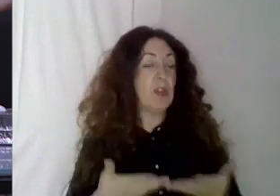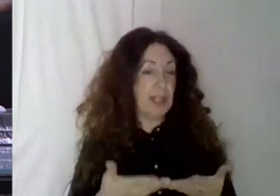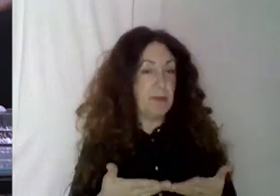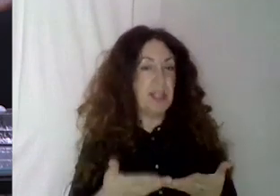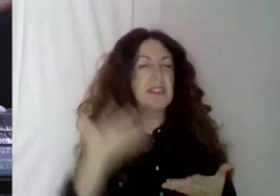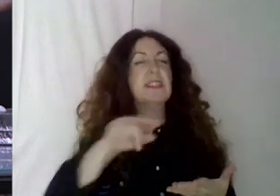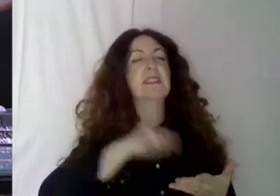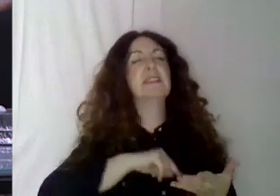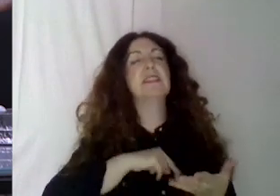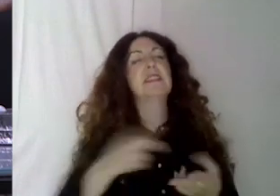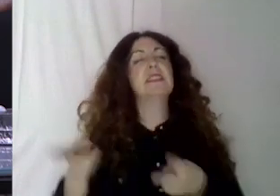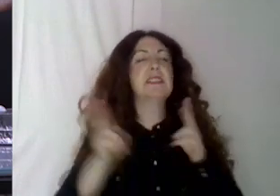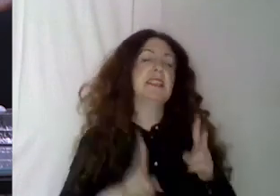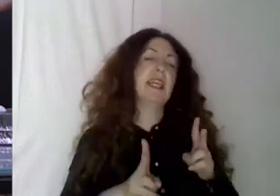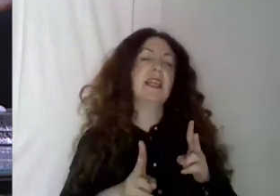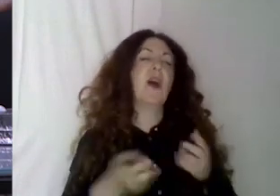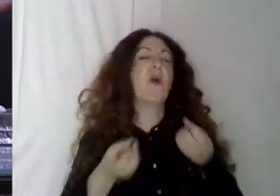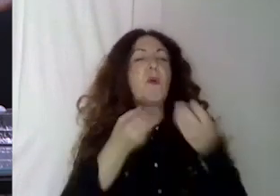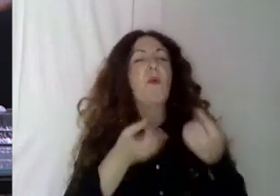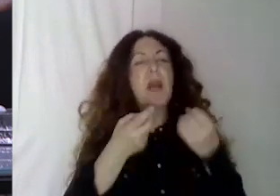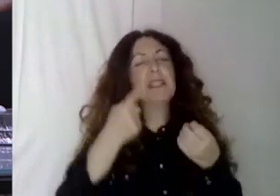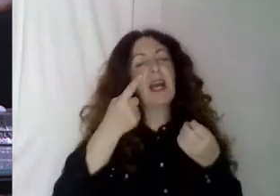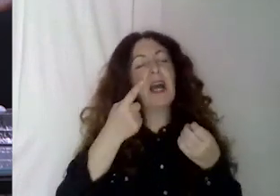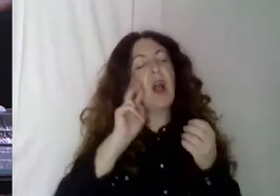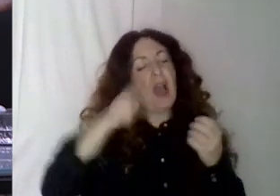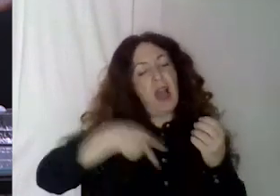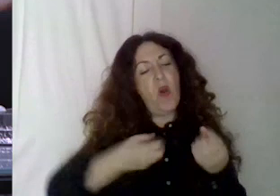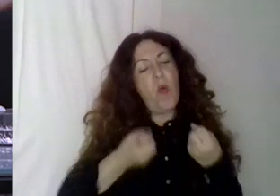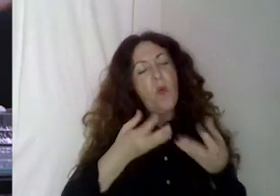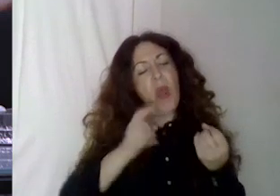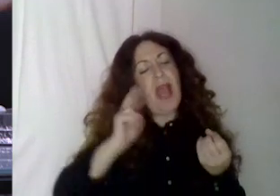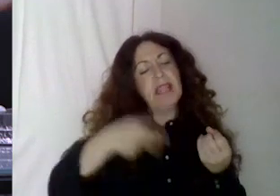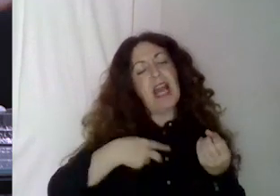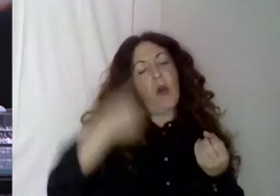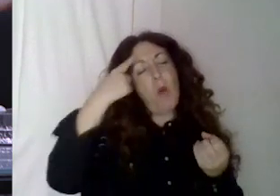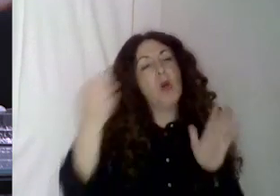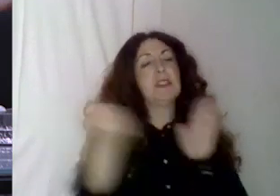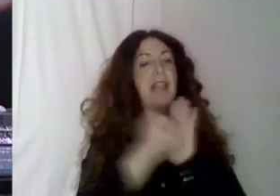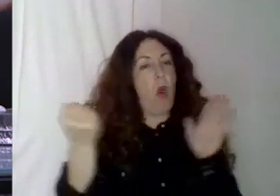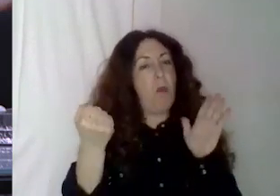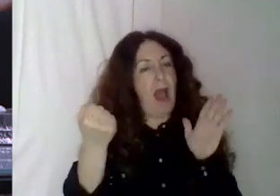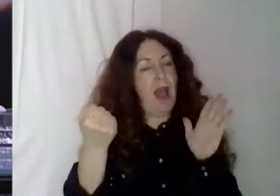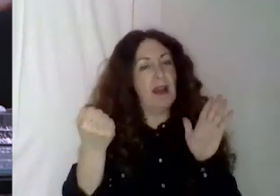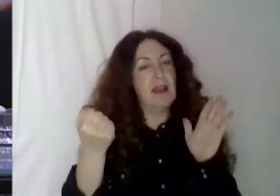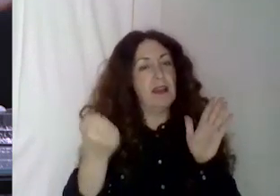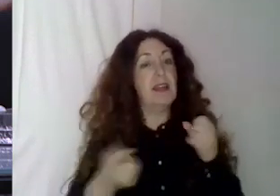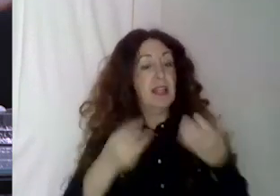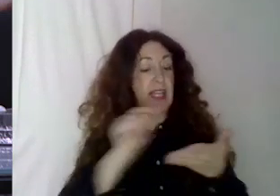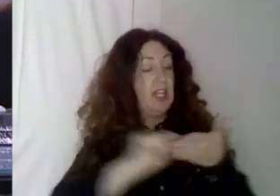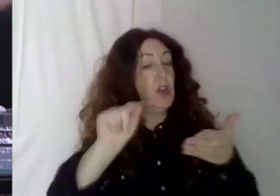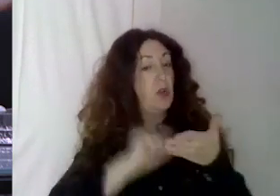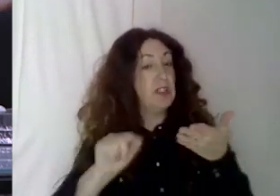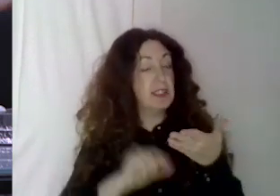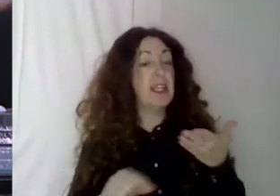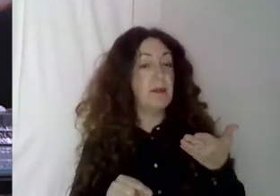desaparece de la historia como asesino, que por ahí voy, o sea, nadie recuerda al tuiseur como asesino. Y yo me pregunto por qué nadie recuerda al tuiseur como